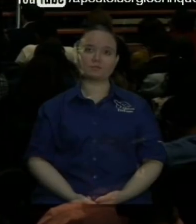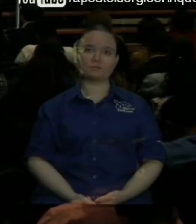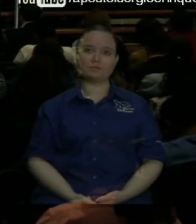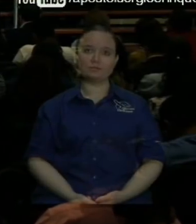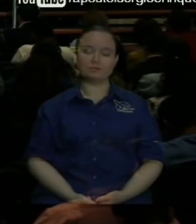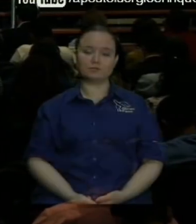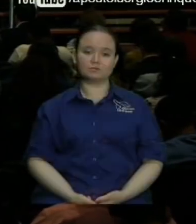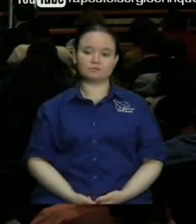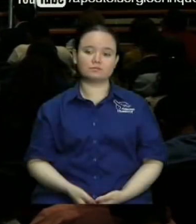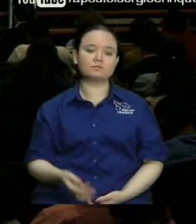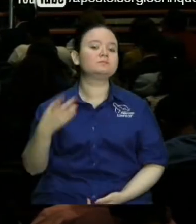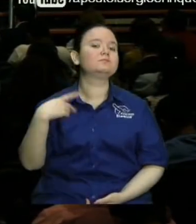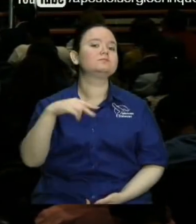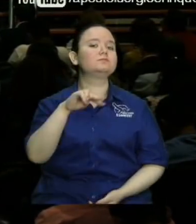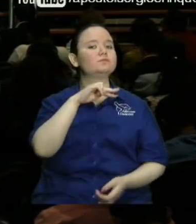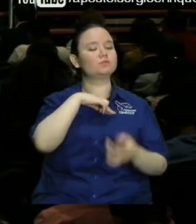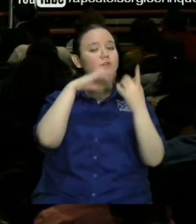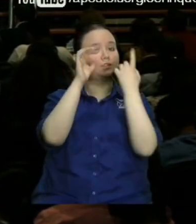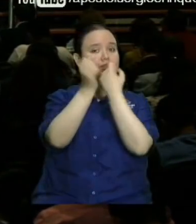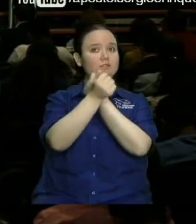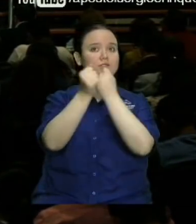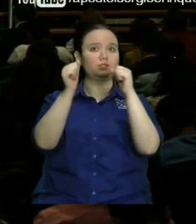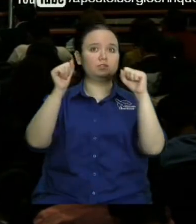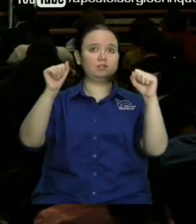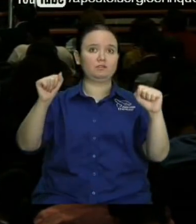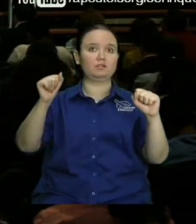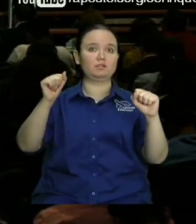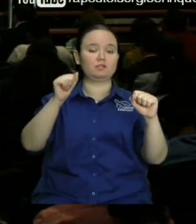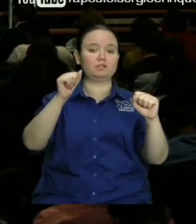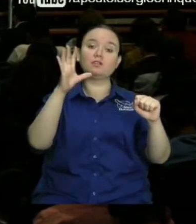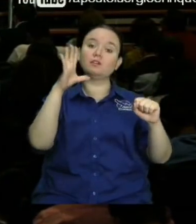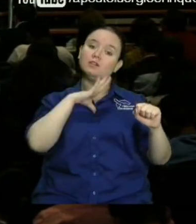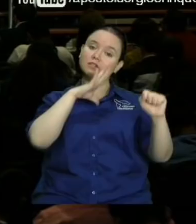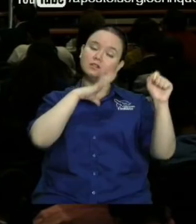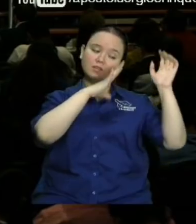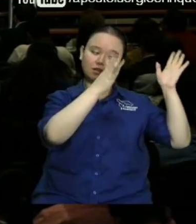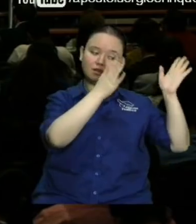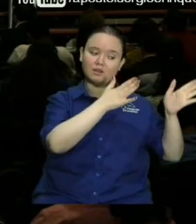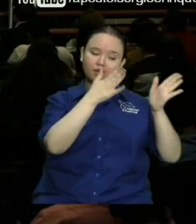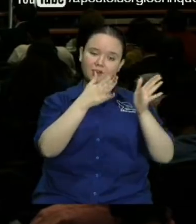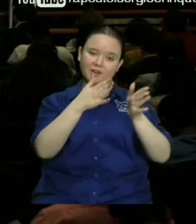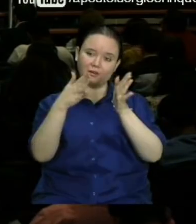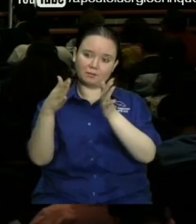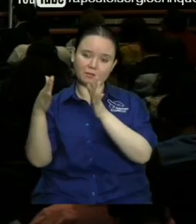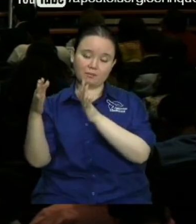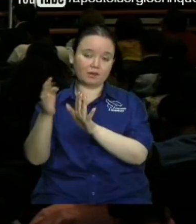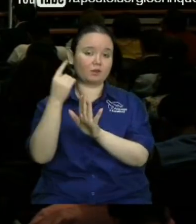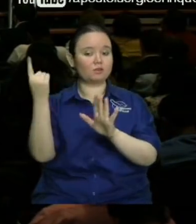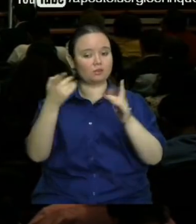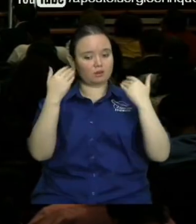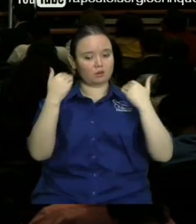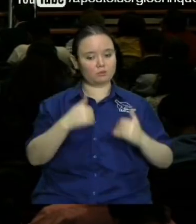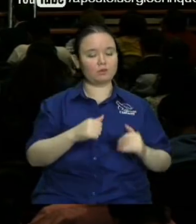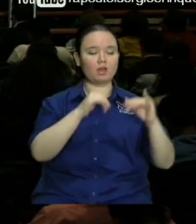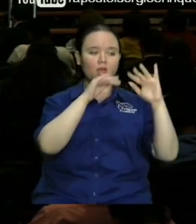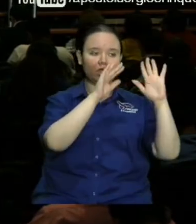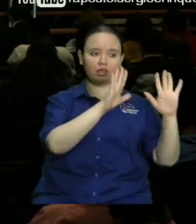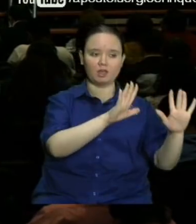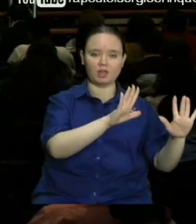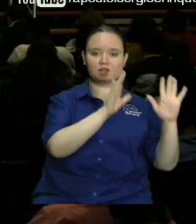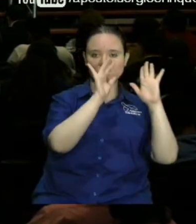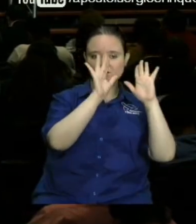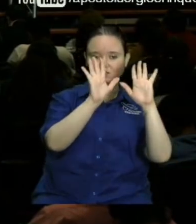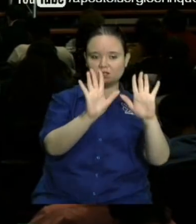de pronto dijo el Señor, ahora que entre, sino que Dios nos iba contando a la humanidad de 10